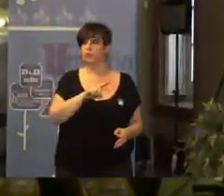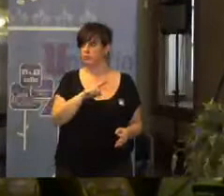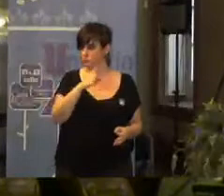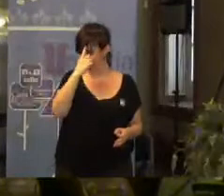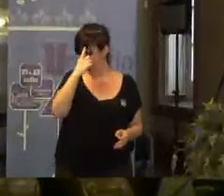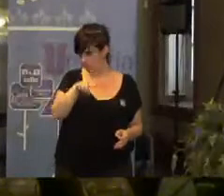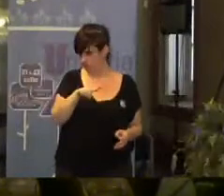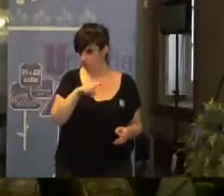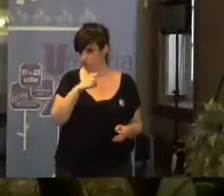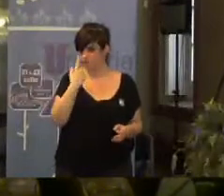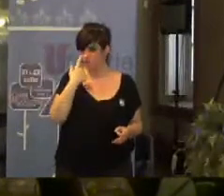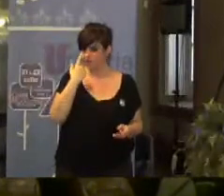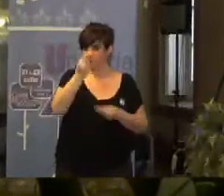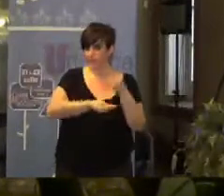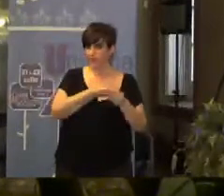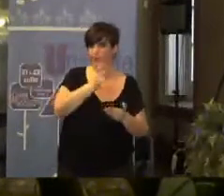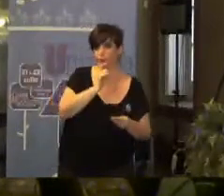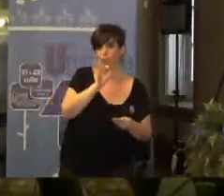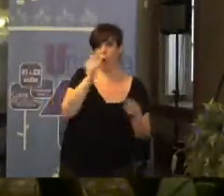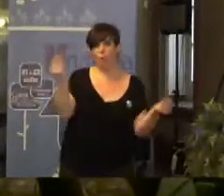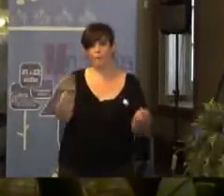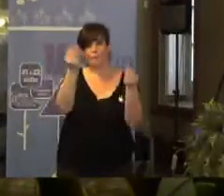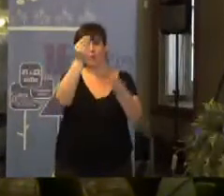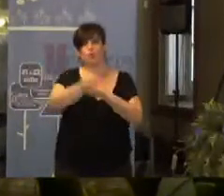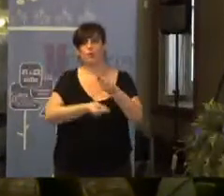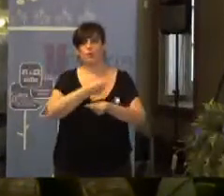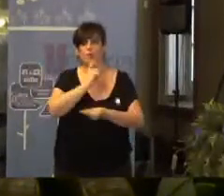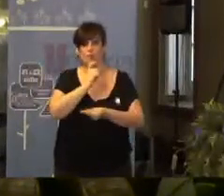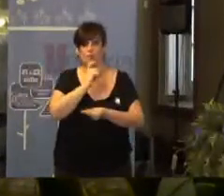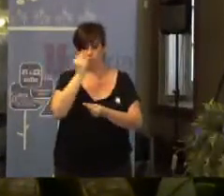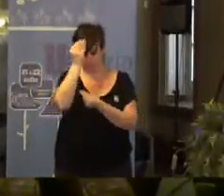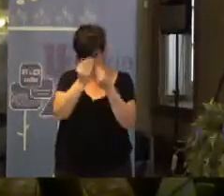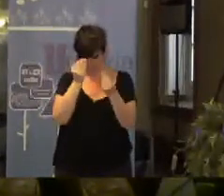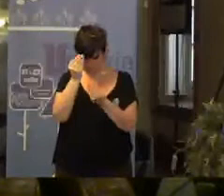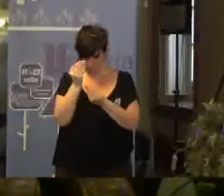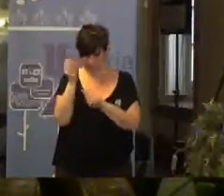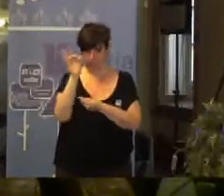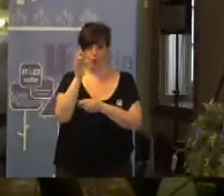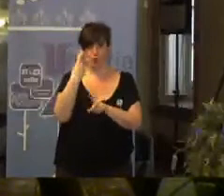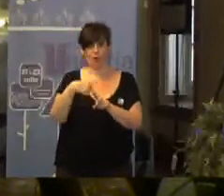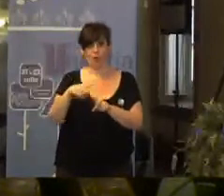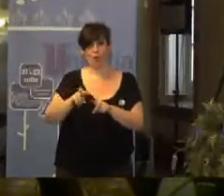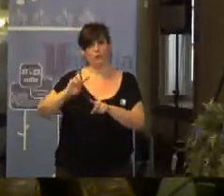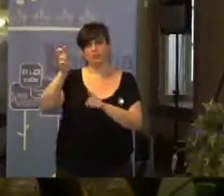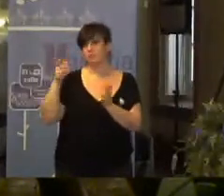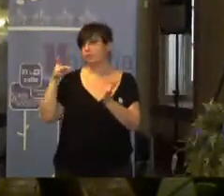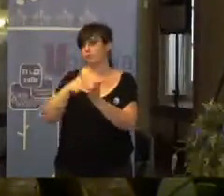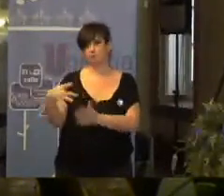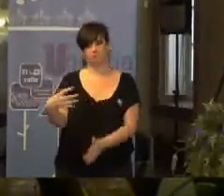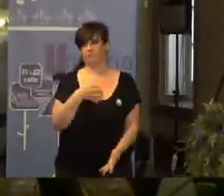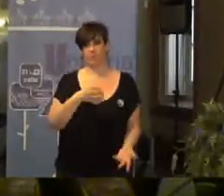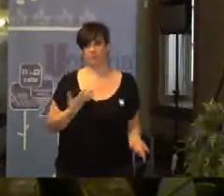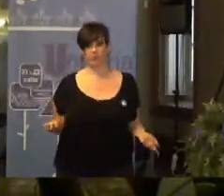pode facer mellor, e certo tipo de cousas, pois, simplemente non poden ocorrer, non?